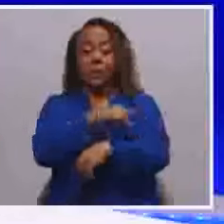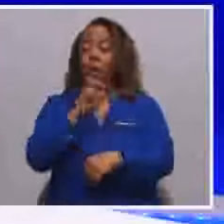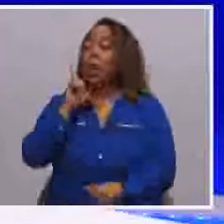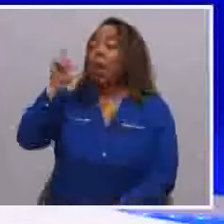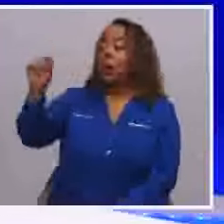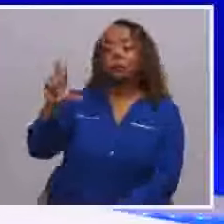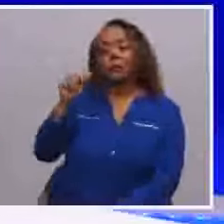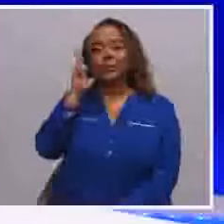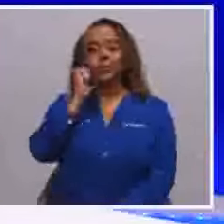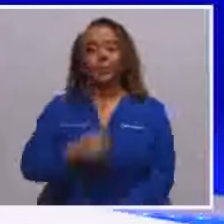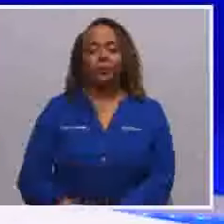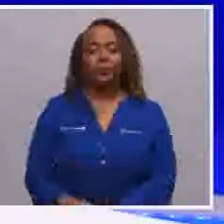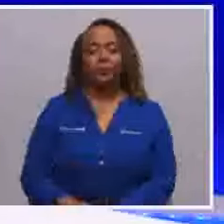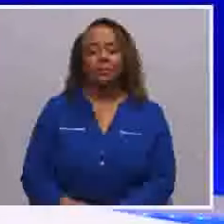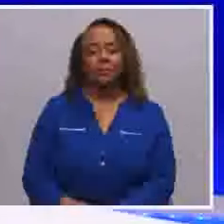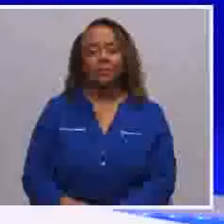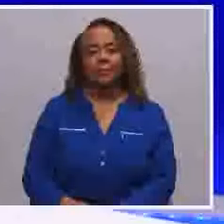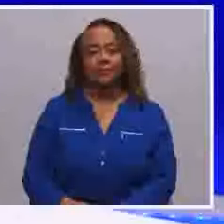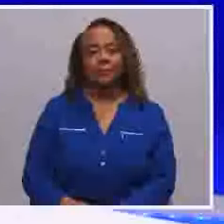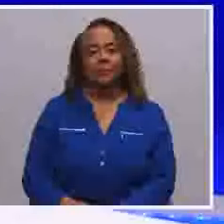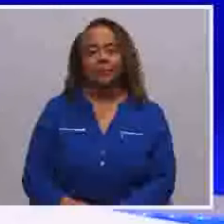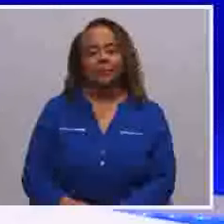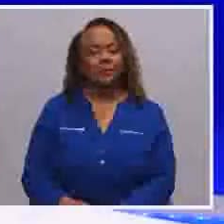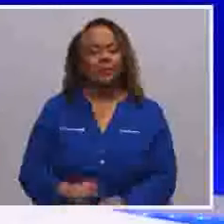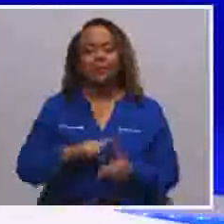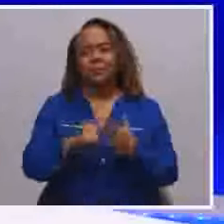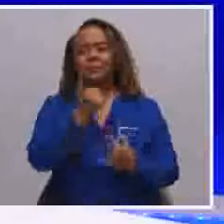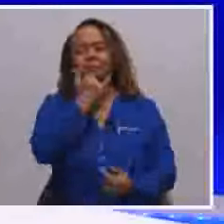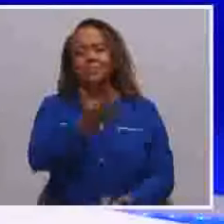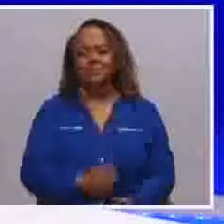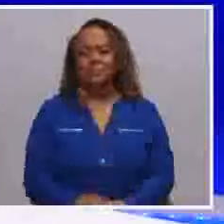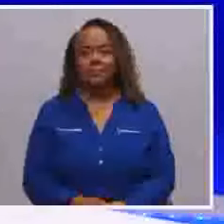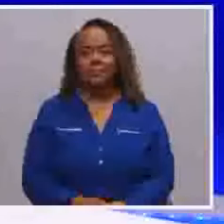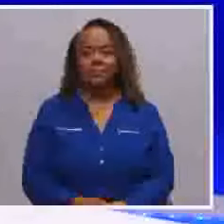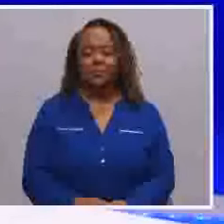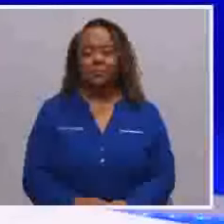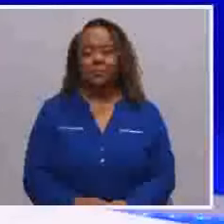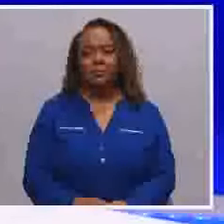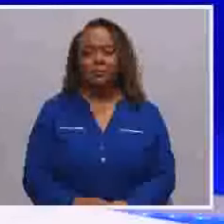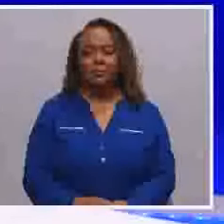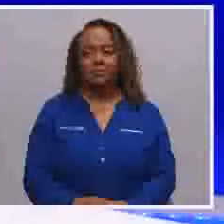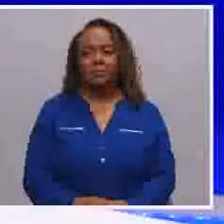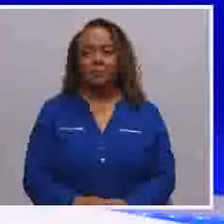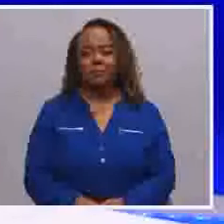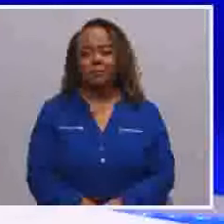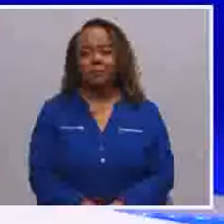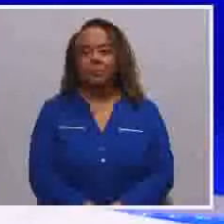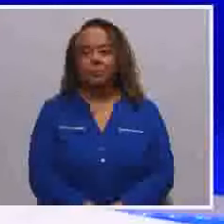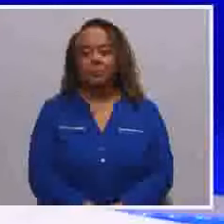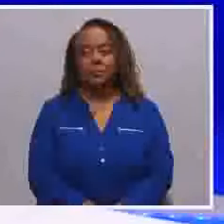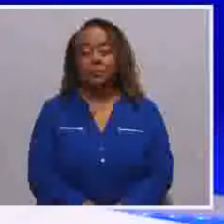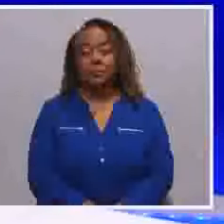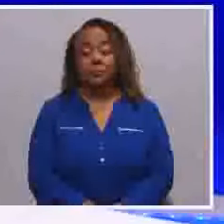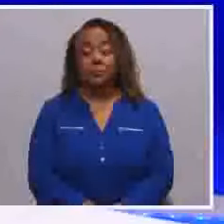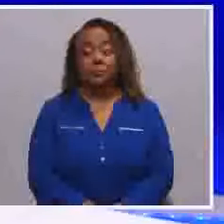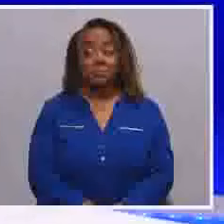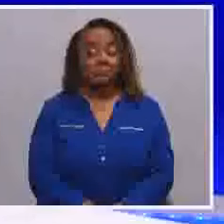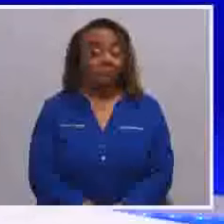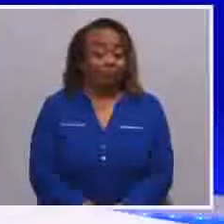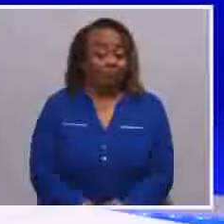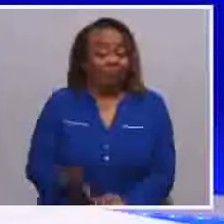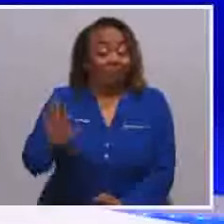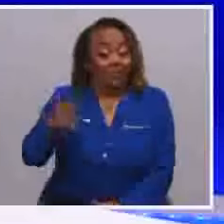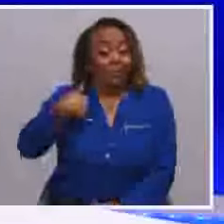obviamente no va a escuchar o sea qué pasa en ese caso parece parece Porque no hay